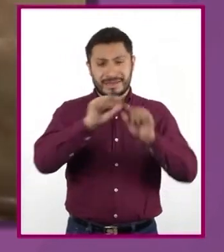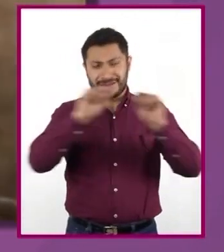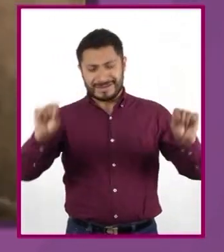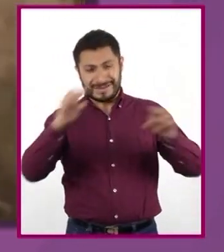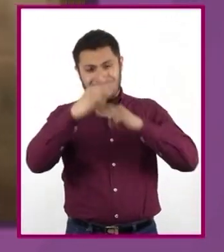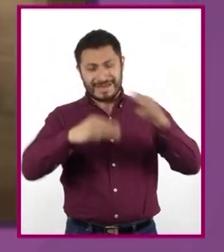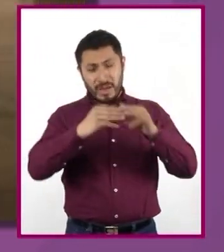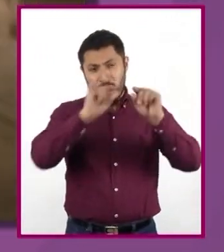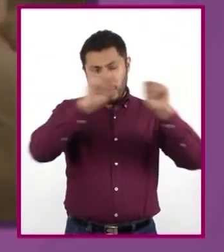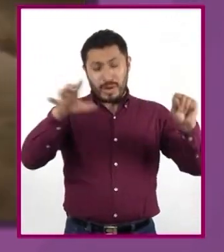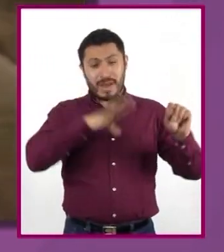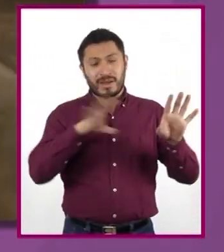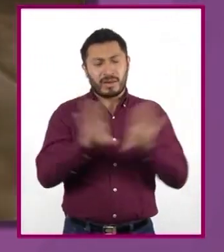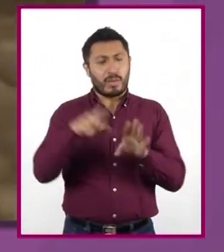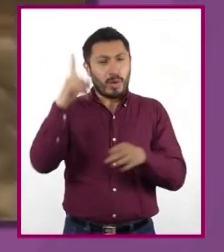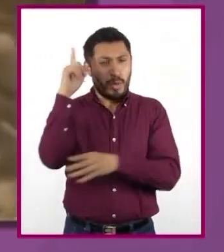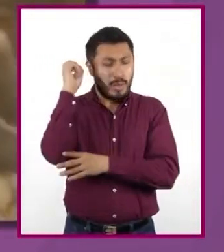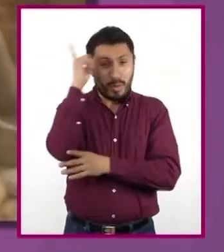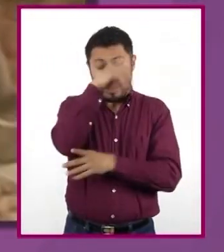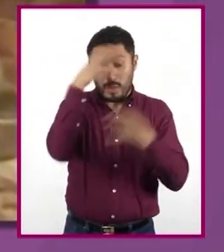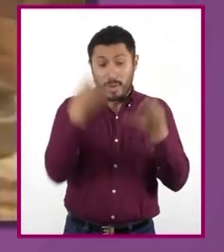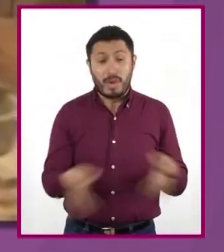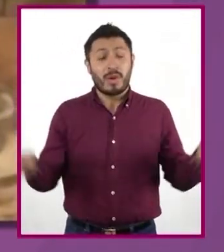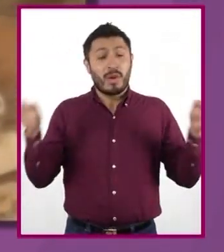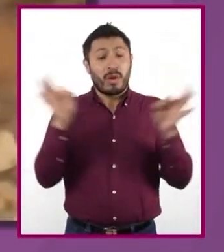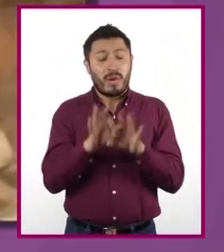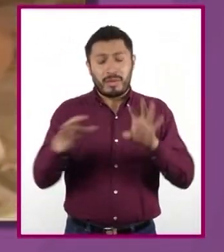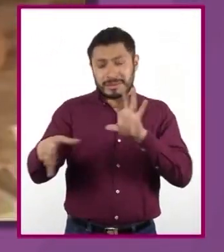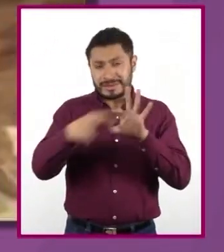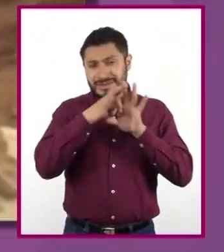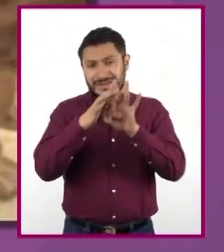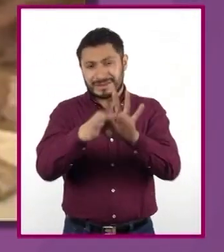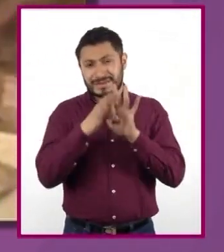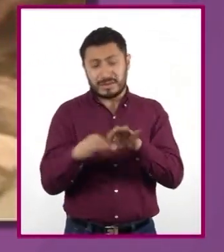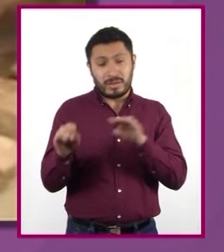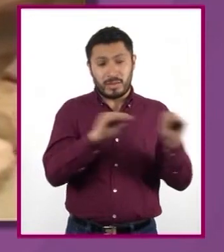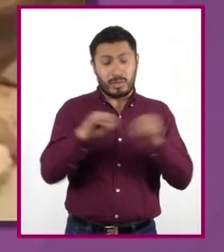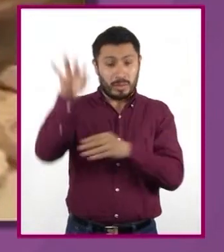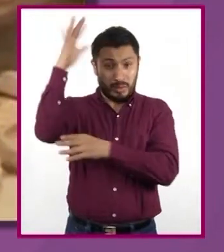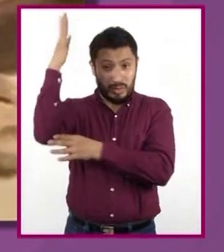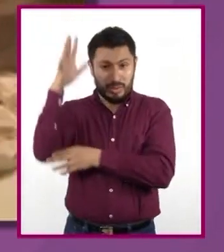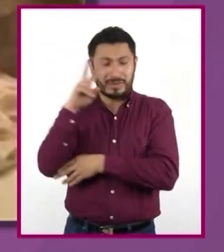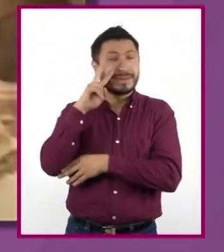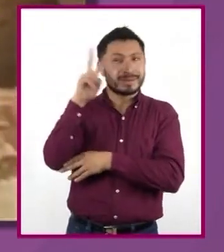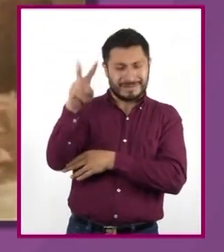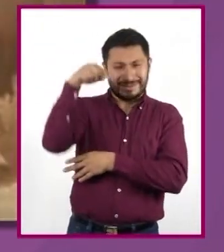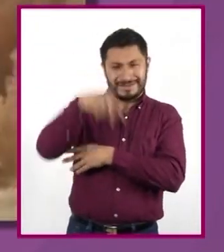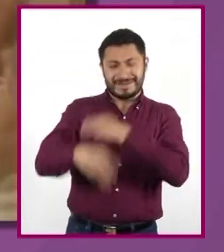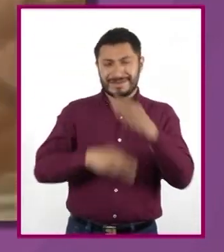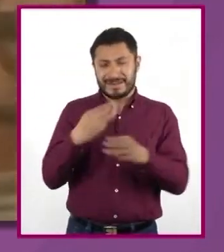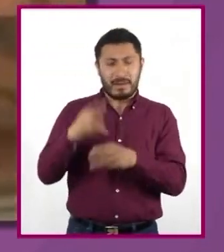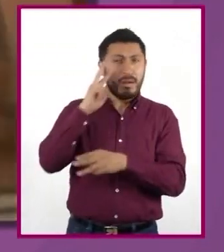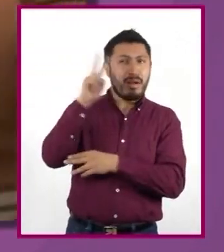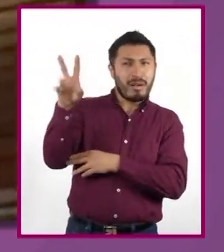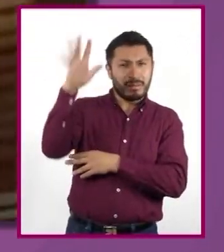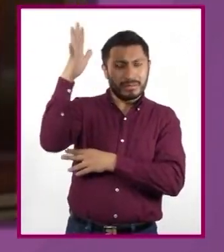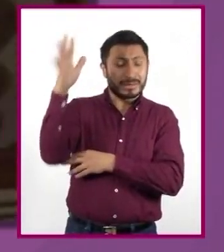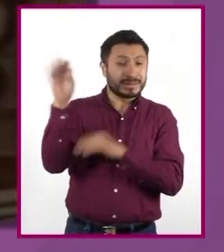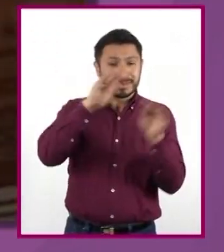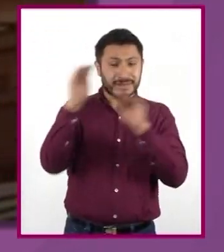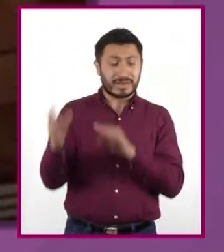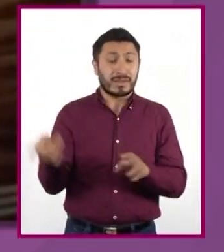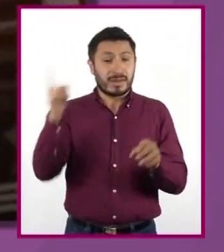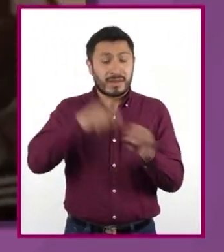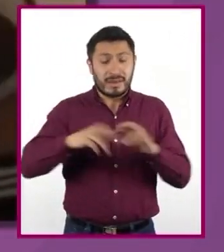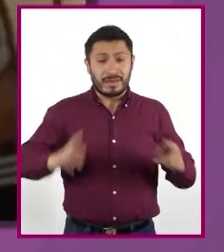compleja ideología ritual fuertemente relacionada con los movimientos del Sol visibles desde la Tierra, con implicaciones religiosas